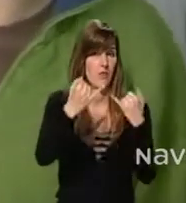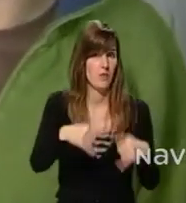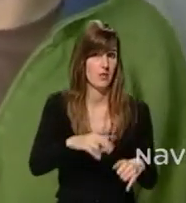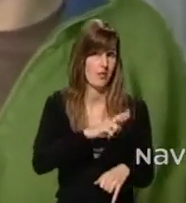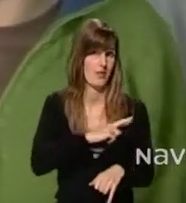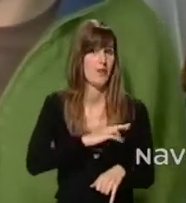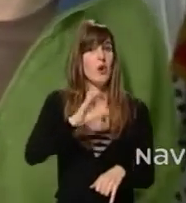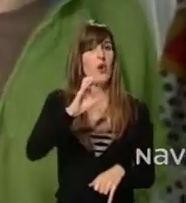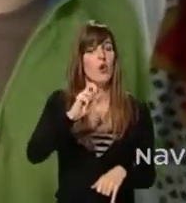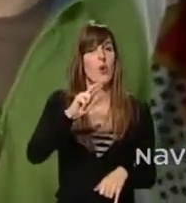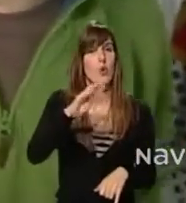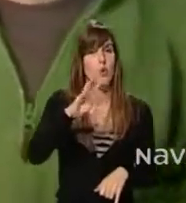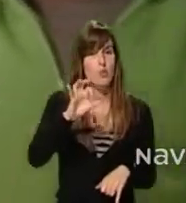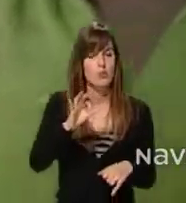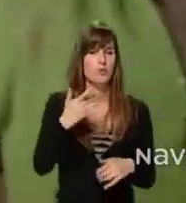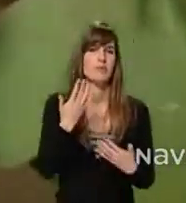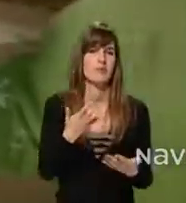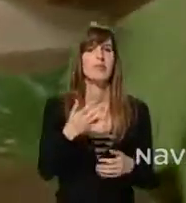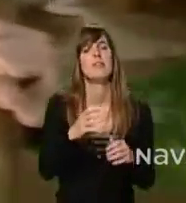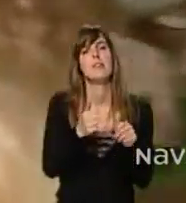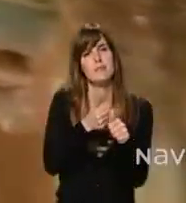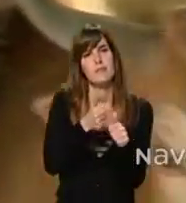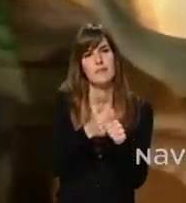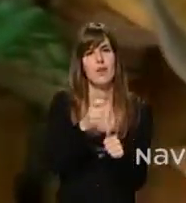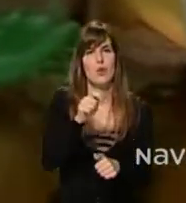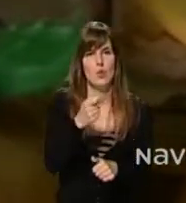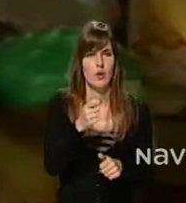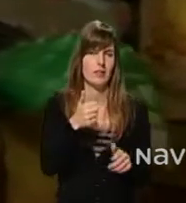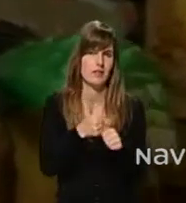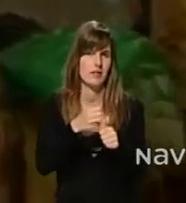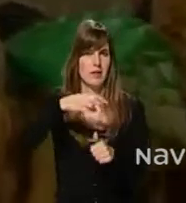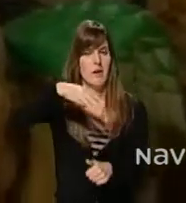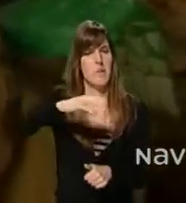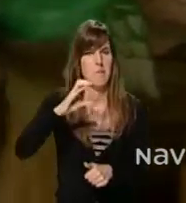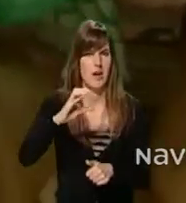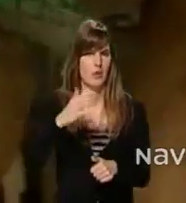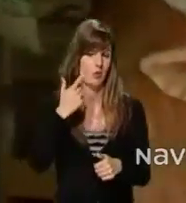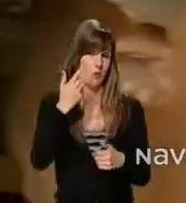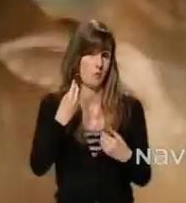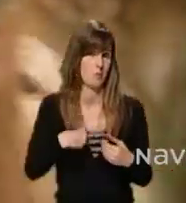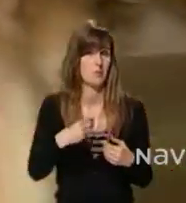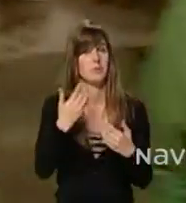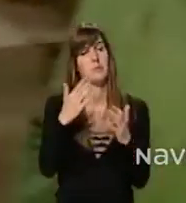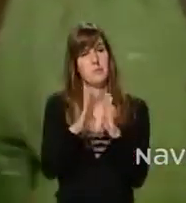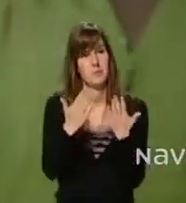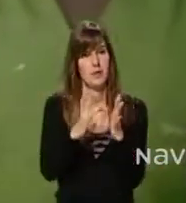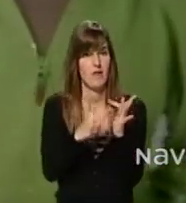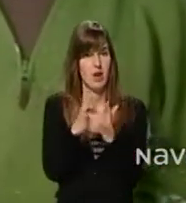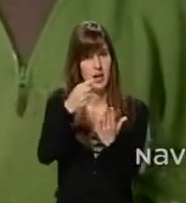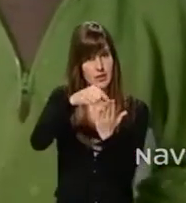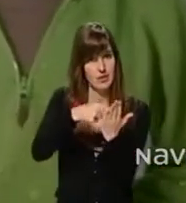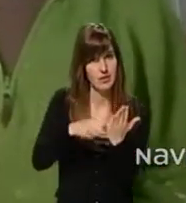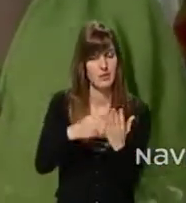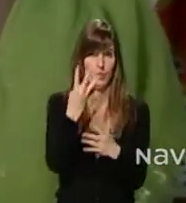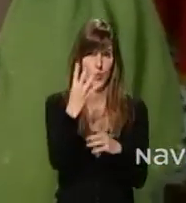aquí están Lucas y Marcos, que representan eso, a los evangelistas, y ahí dentro están los otros 2. Y